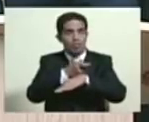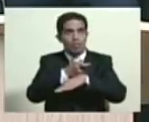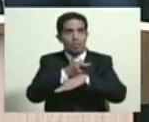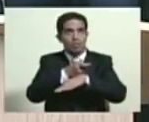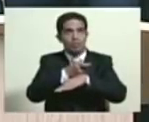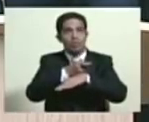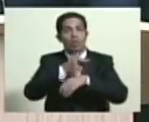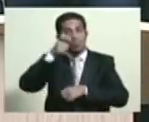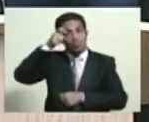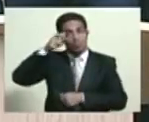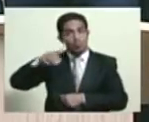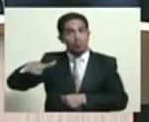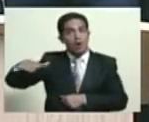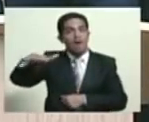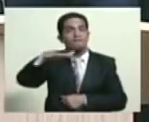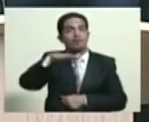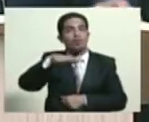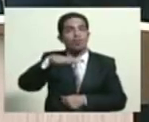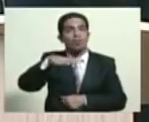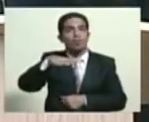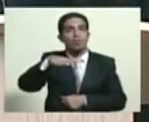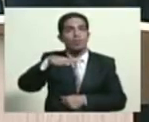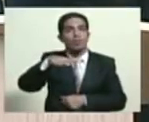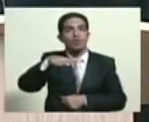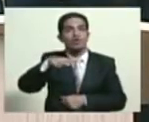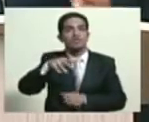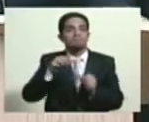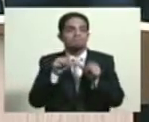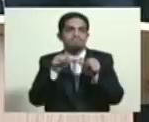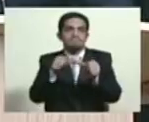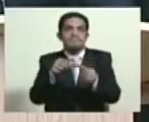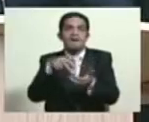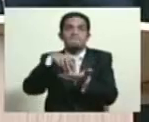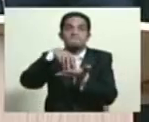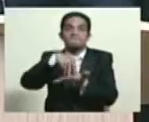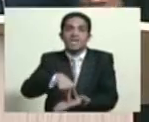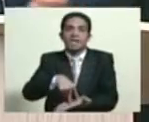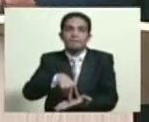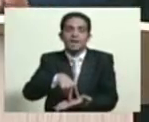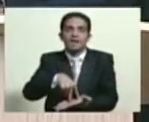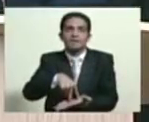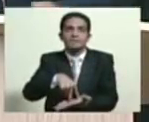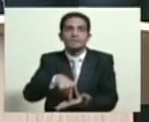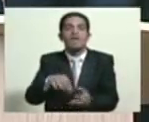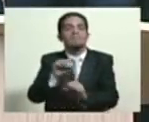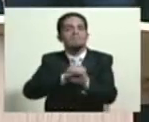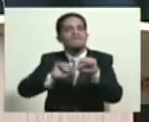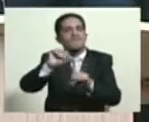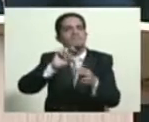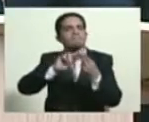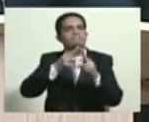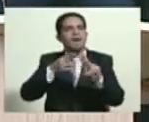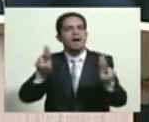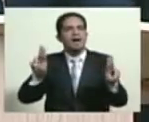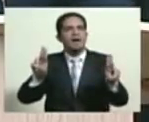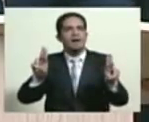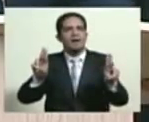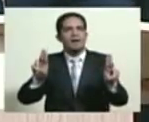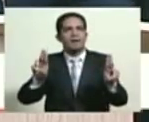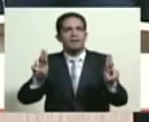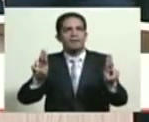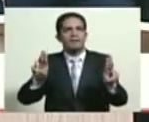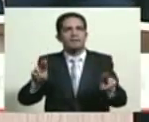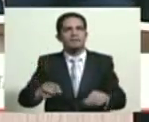Un pueblo que se ha mantenido firme, defendiendo la paz.